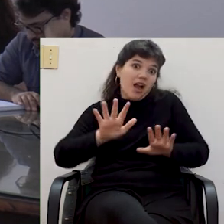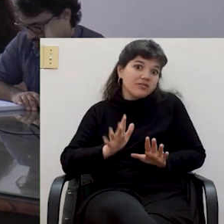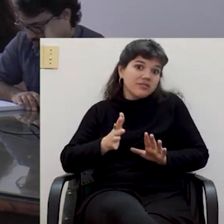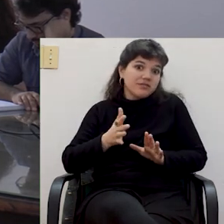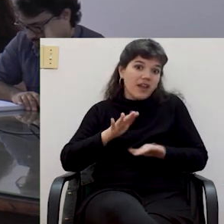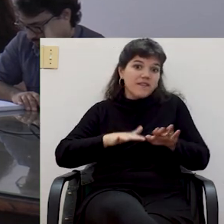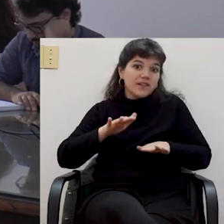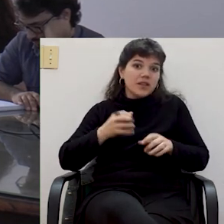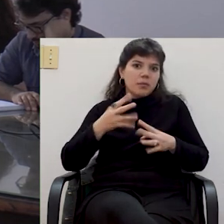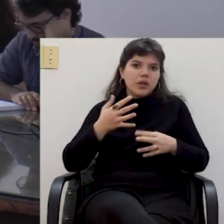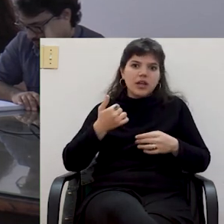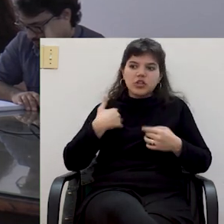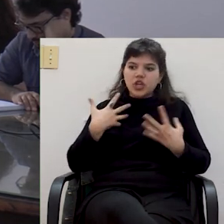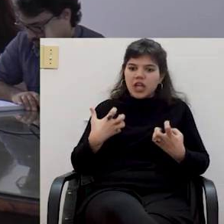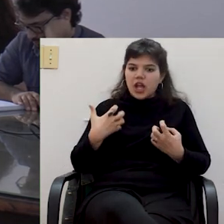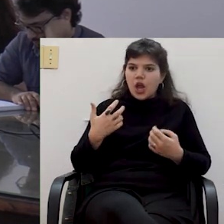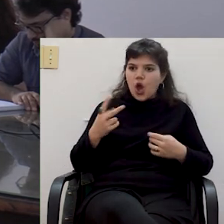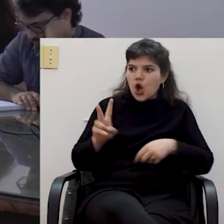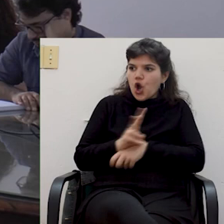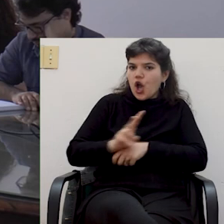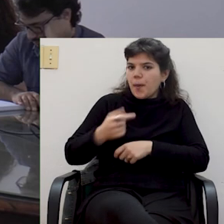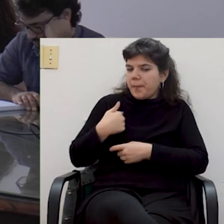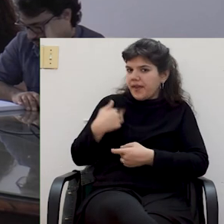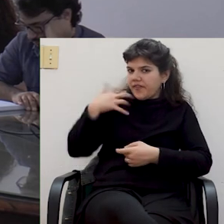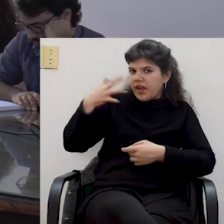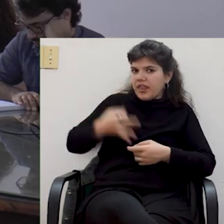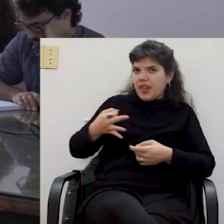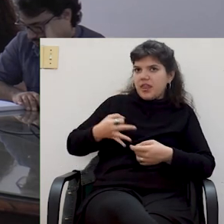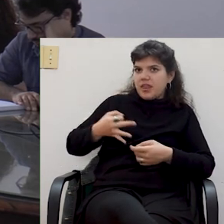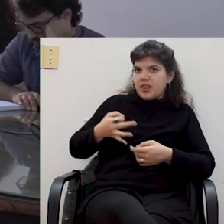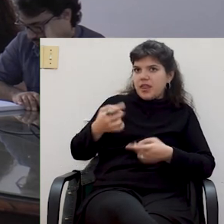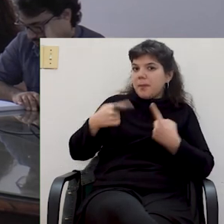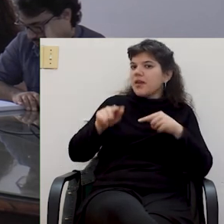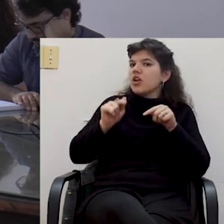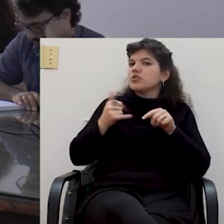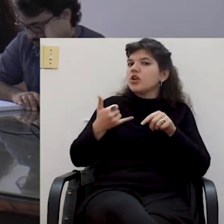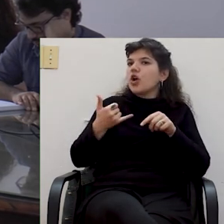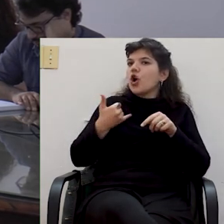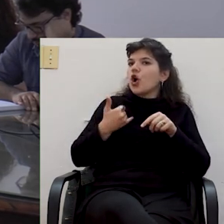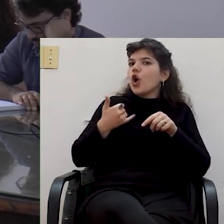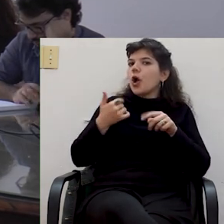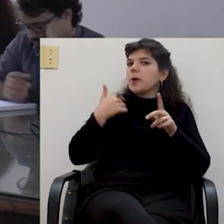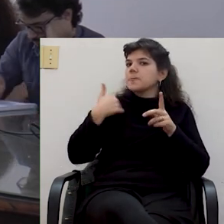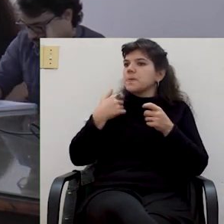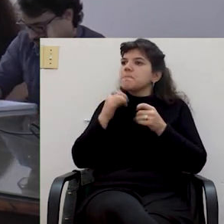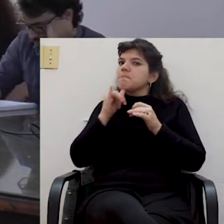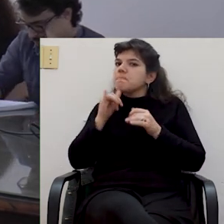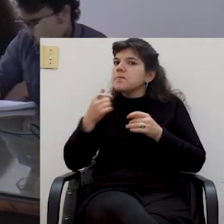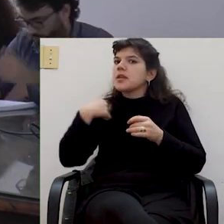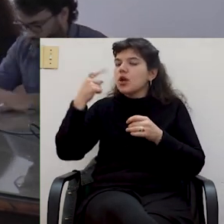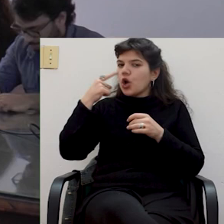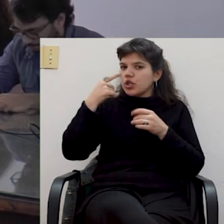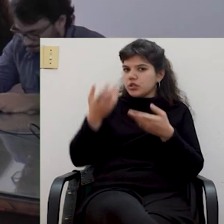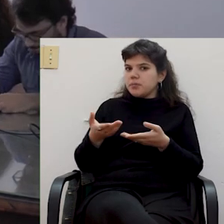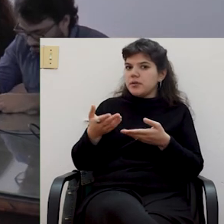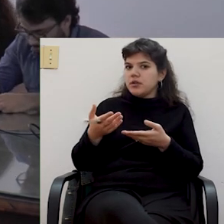Por la defensa de una verdad, de la verdad. Y eso tiene que ver con cómo se funda el conocimiento positivista. Hay una